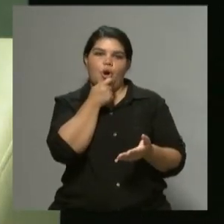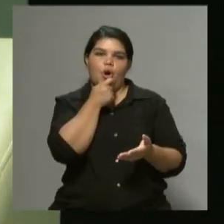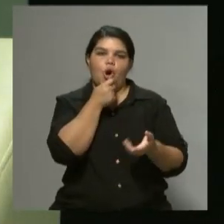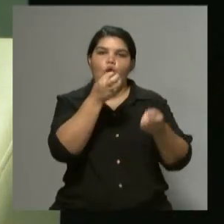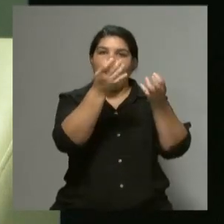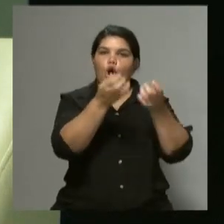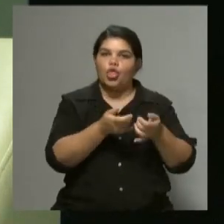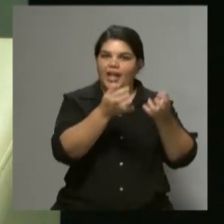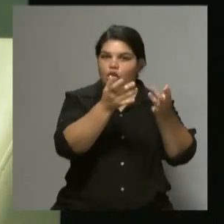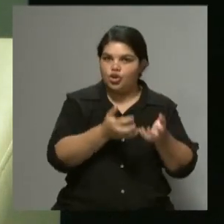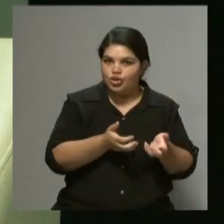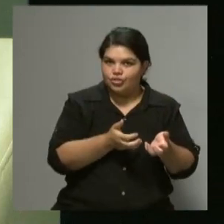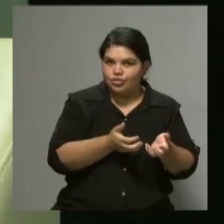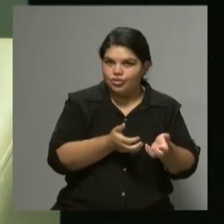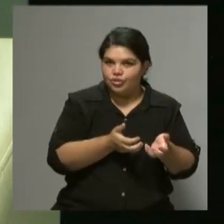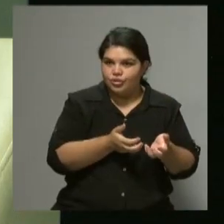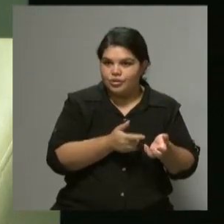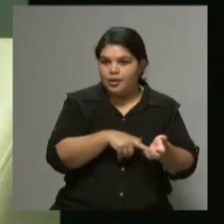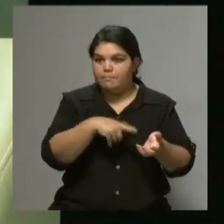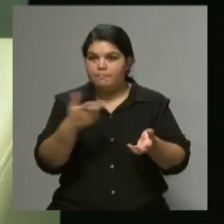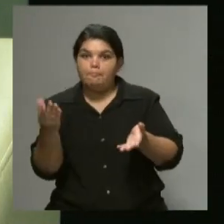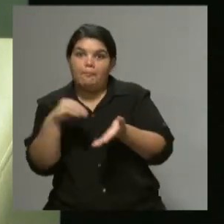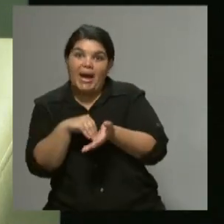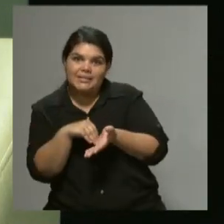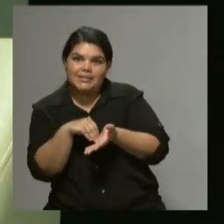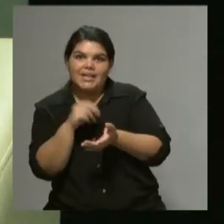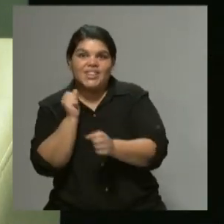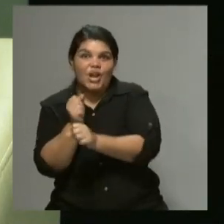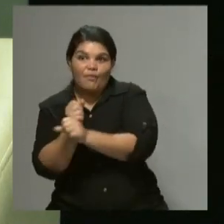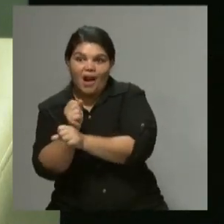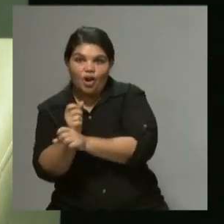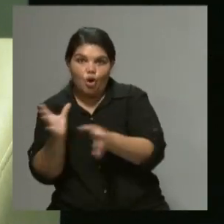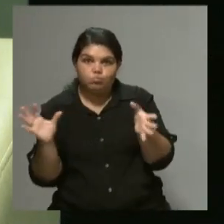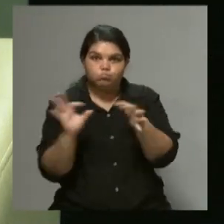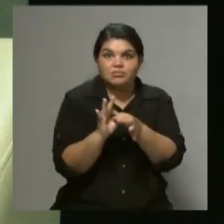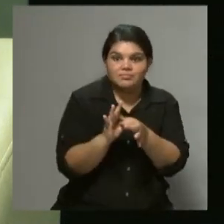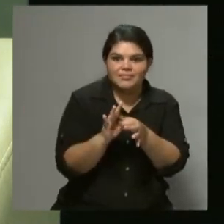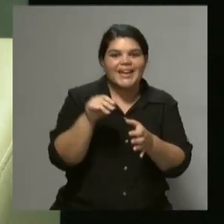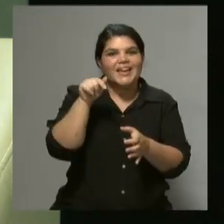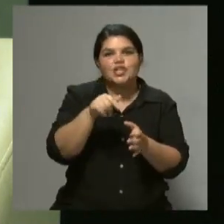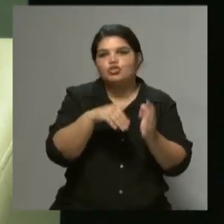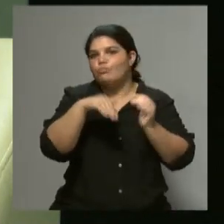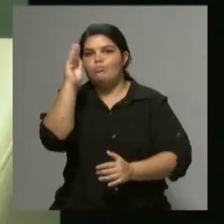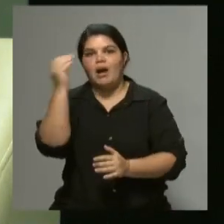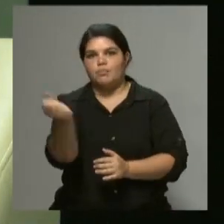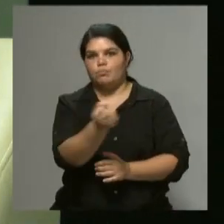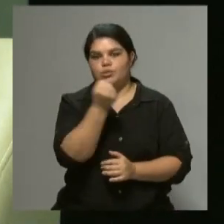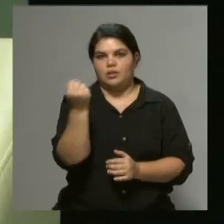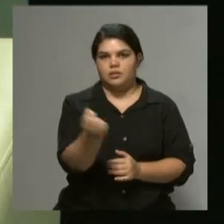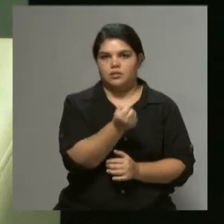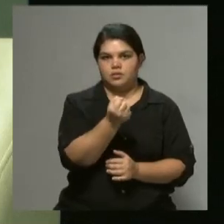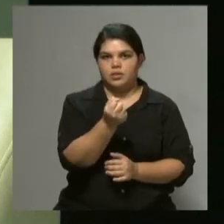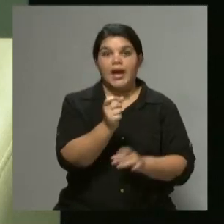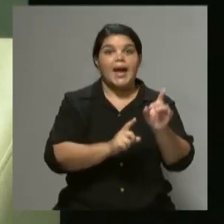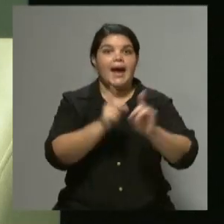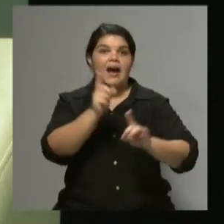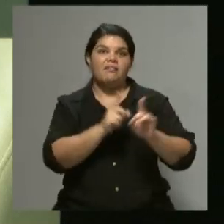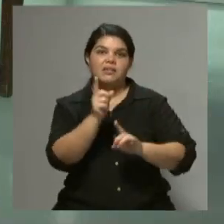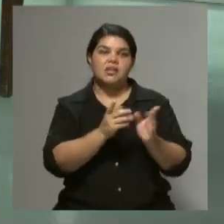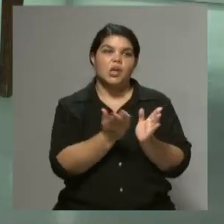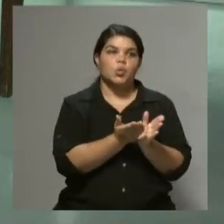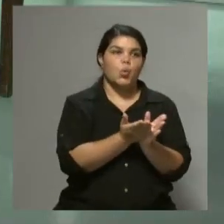Hoy en día se tiene mucho más valor eso que aquel que tal vez hizo toda la carrera sin trabajar.